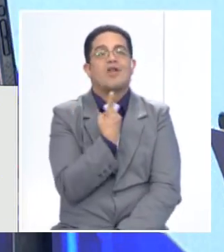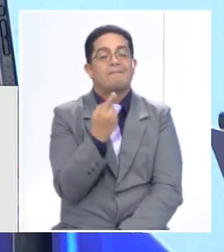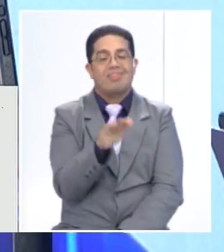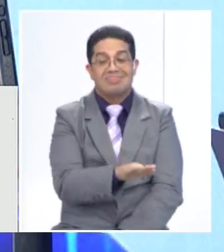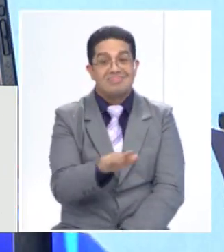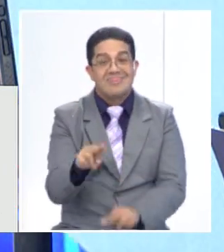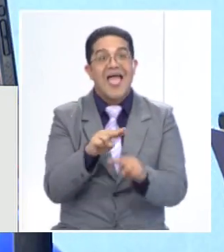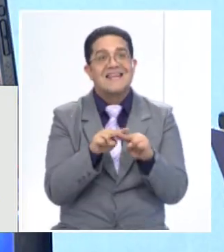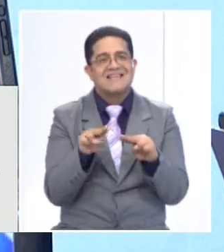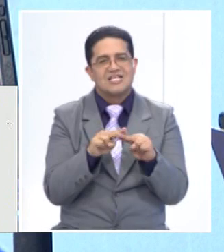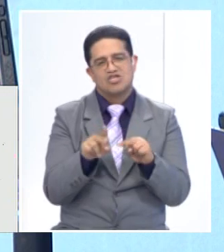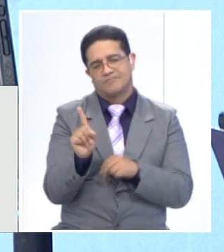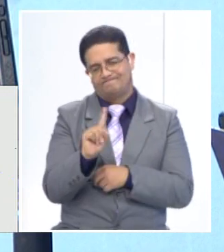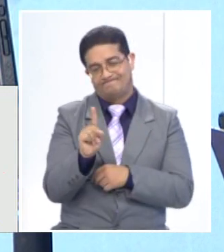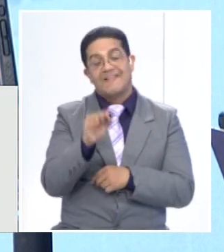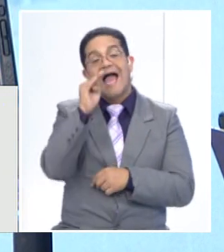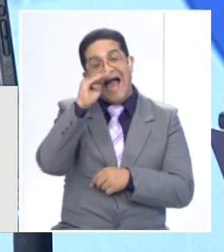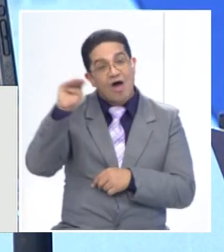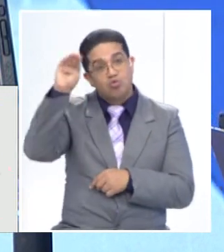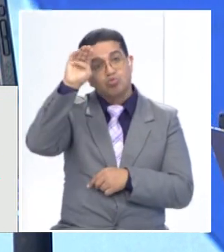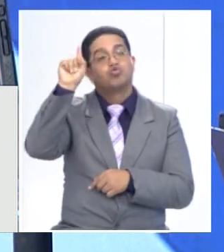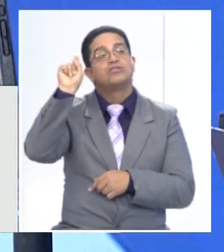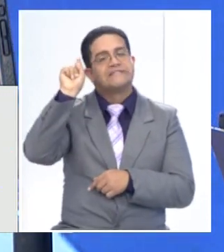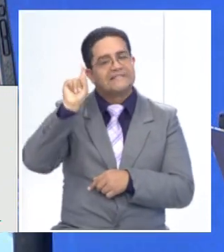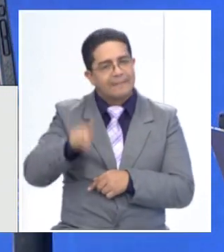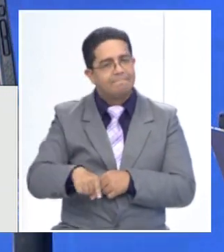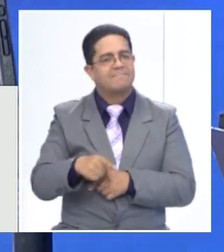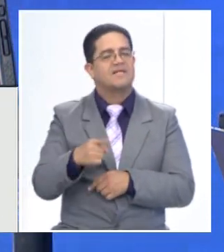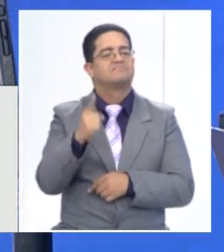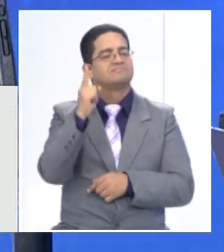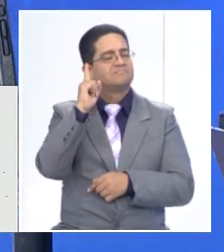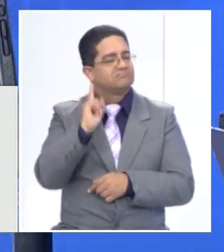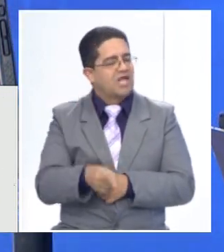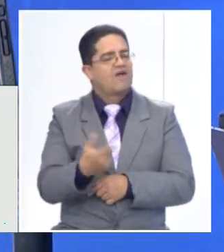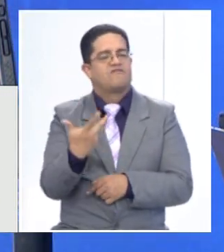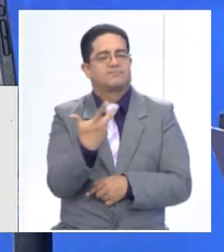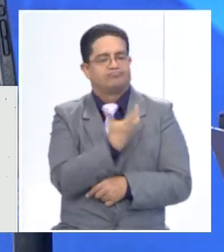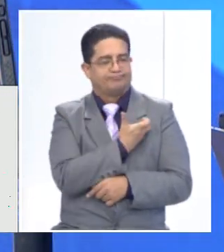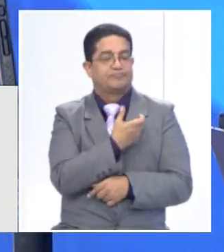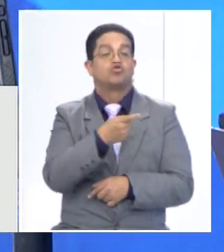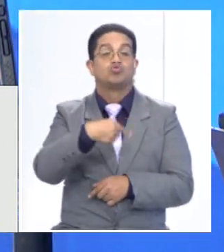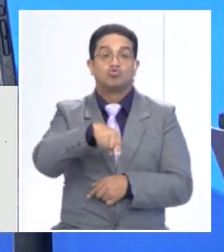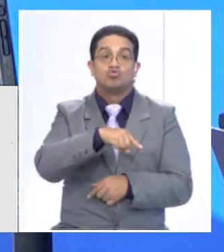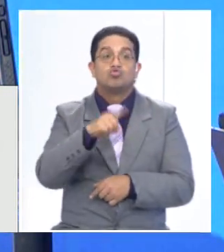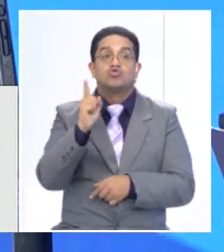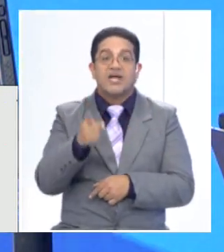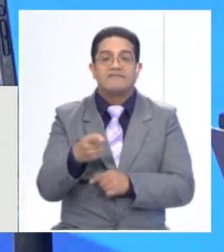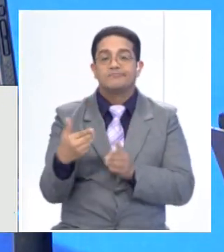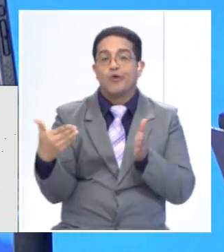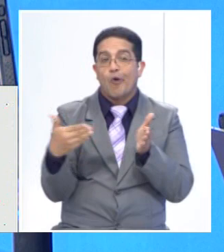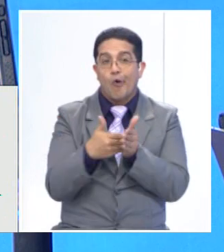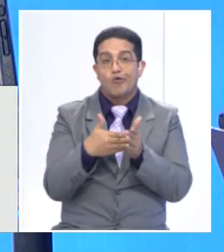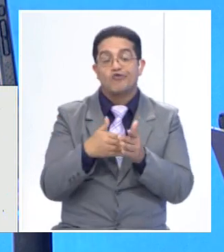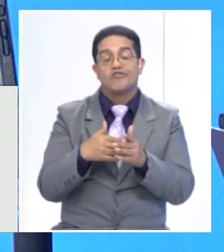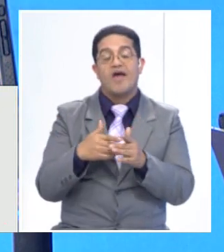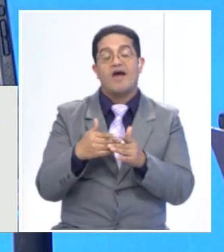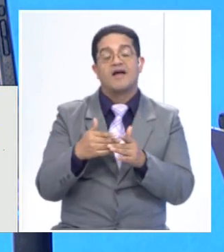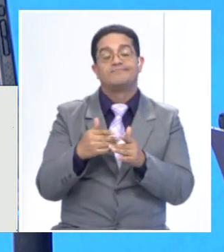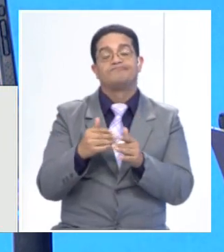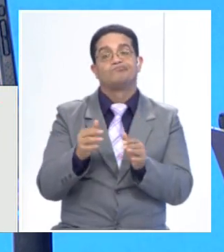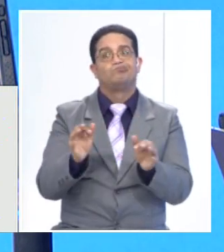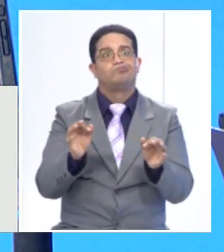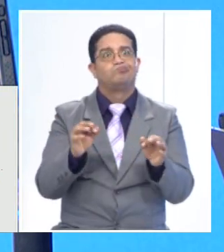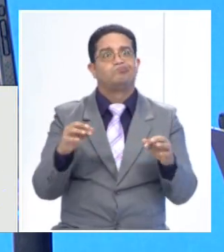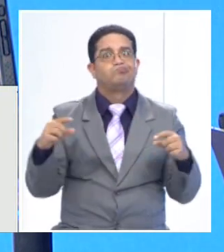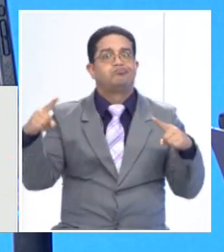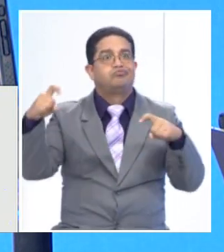niño. El paciente adulto también debe ser inmunizado. Entonces, nosotros debemos inmunizar contra los virus que tenemos